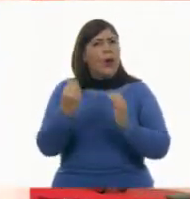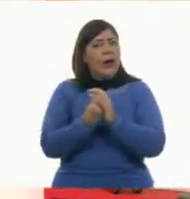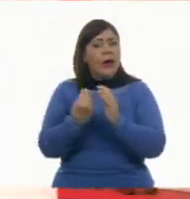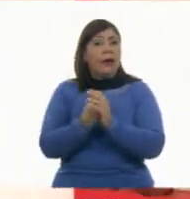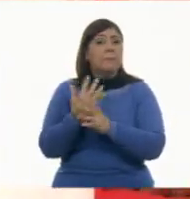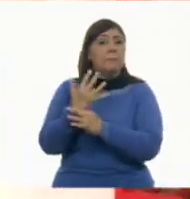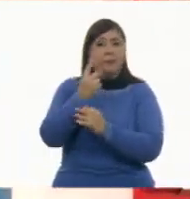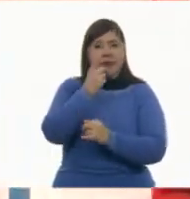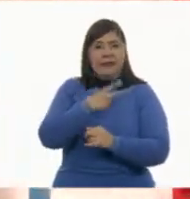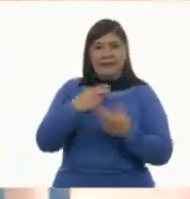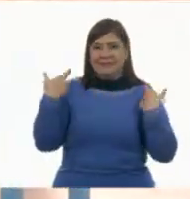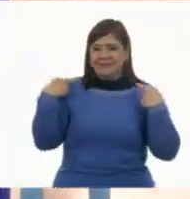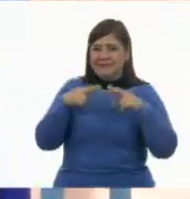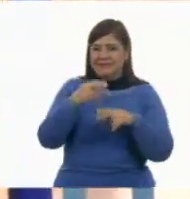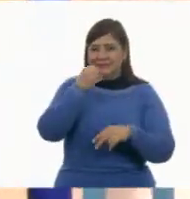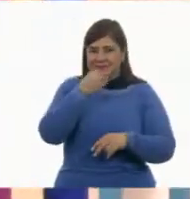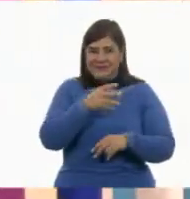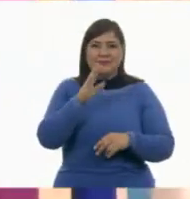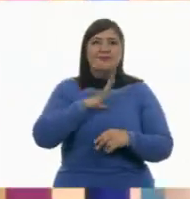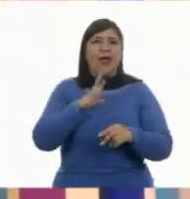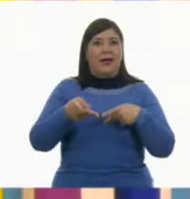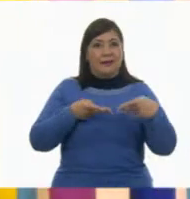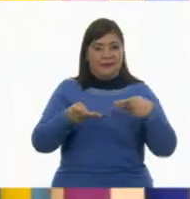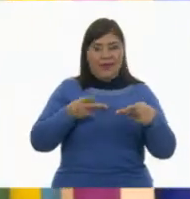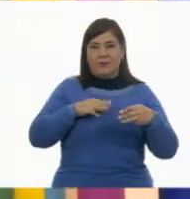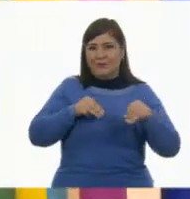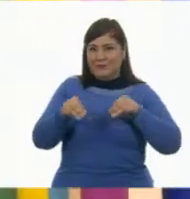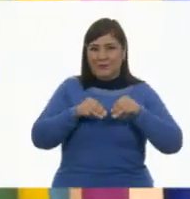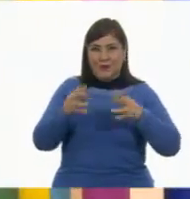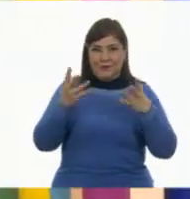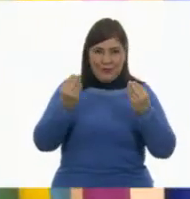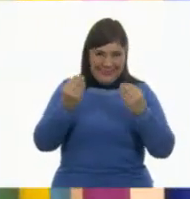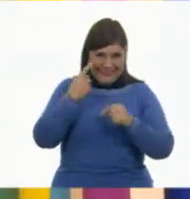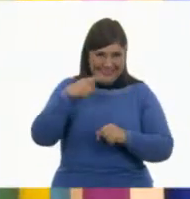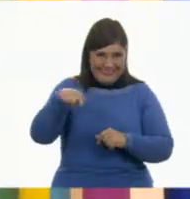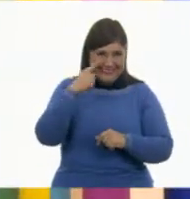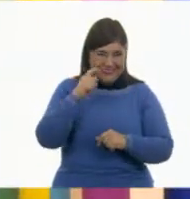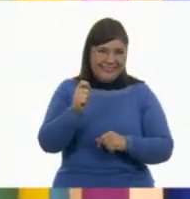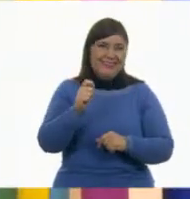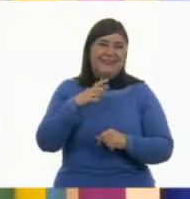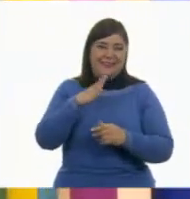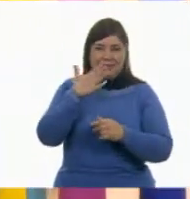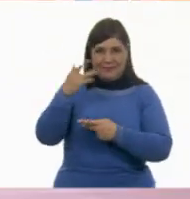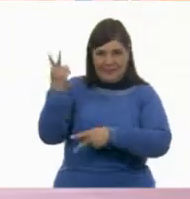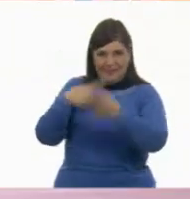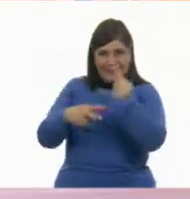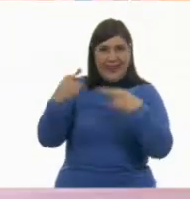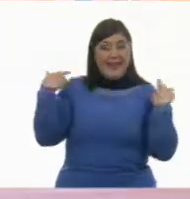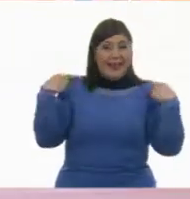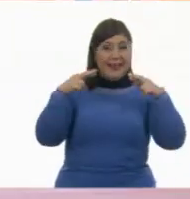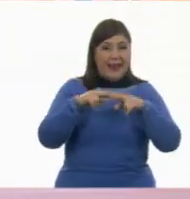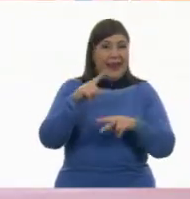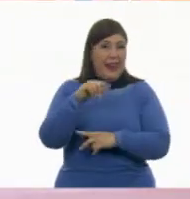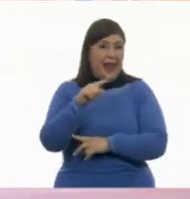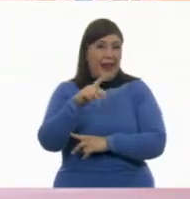el profe Lalo que nos preparemos porque nos vamos a mover bastante. ¿Le damos la bienvenida? ¡Ayúdenme! ¡Profe Lalo!